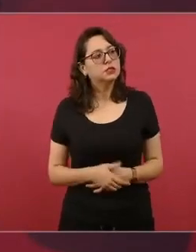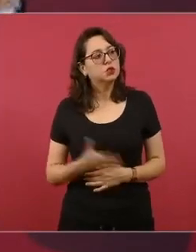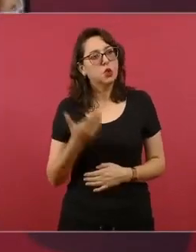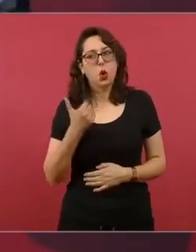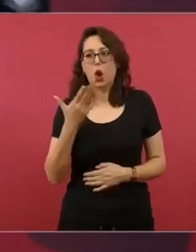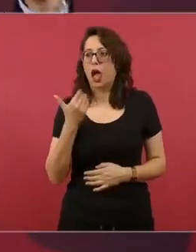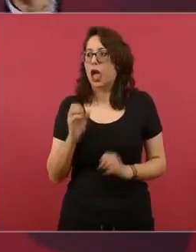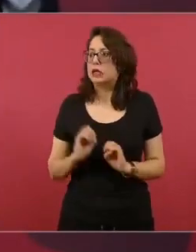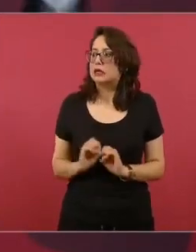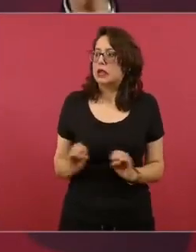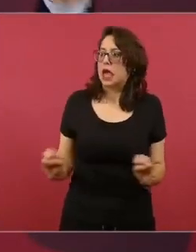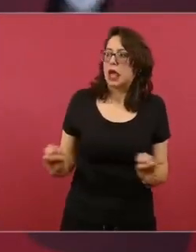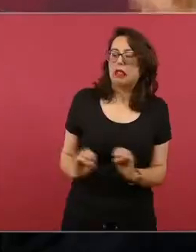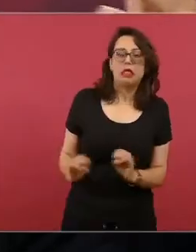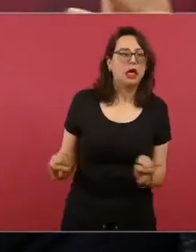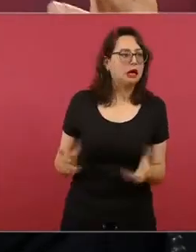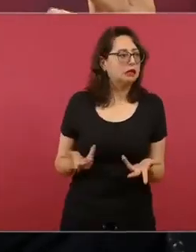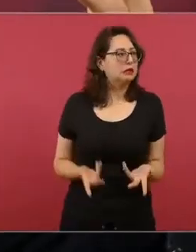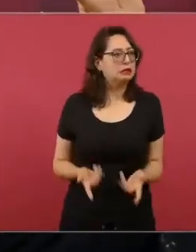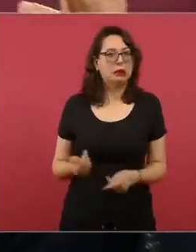Claro, lo mejor